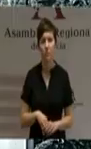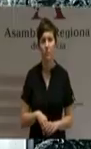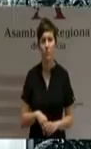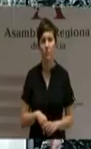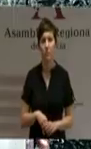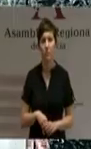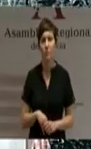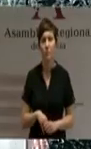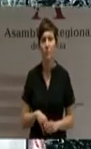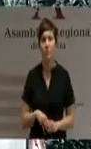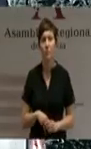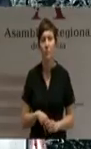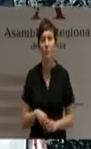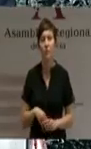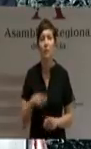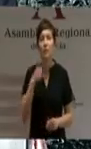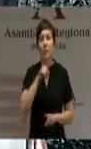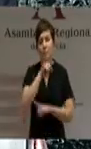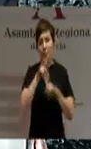bien. ¿Dónde va a cometer usted los recortes?